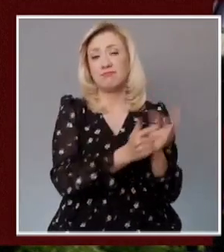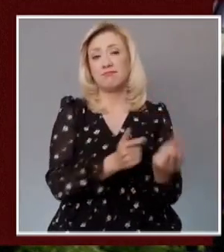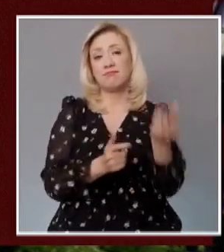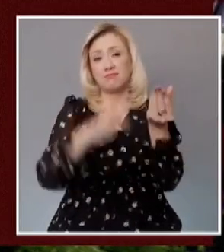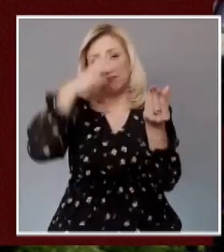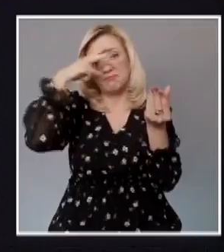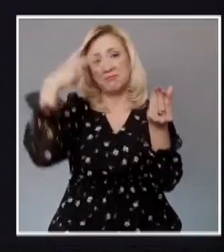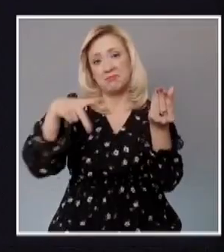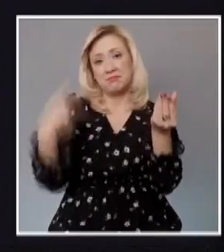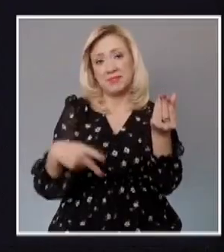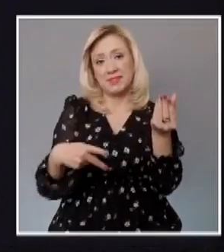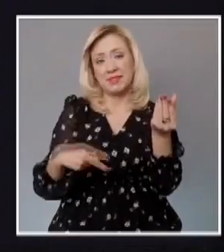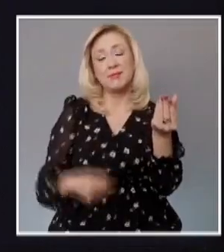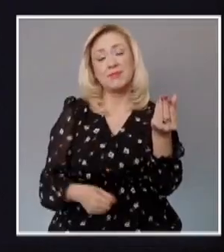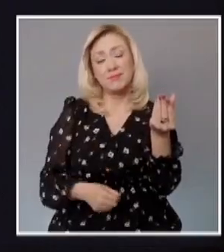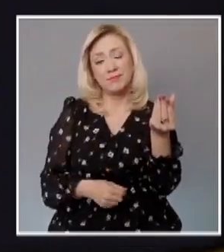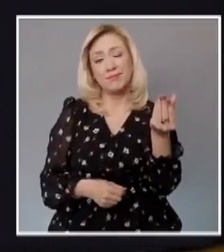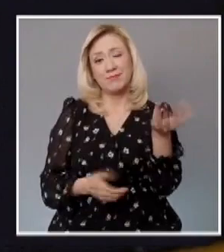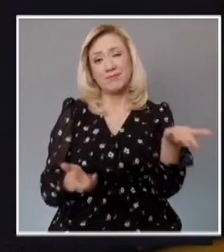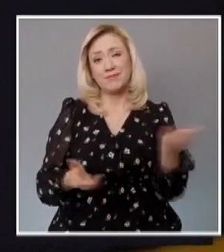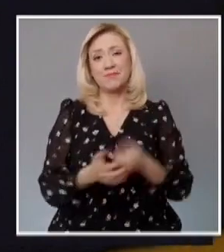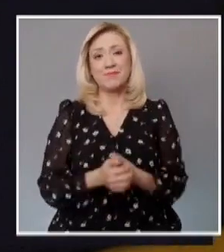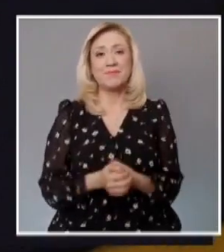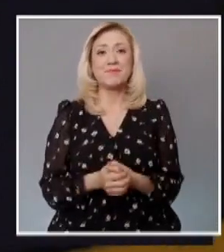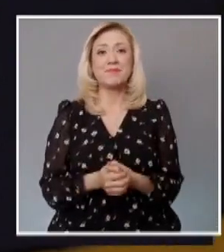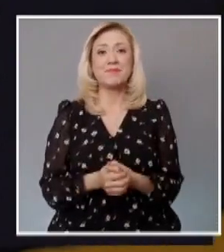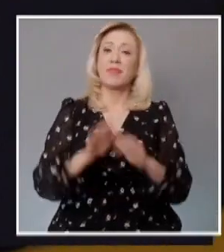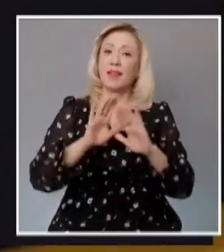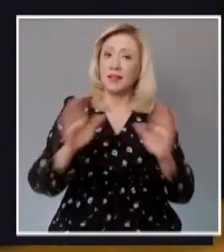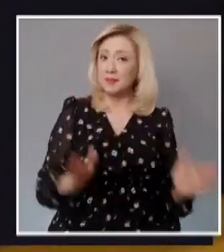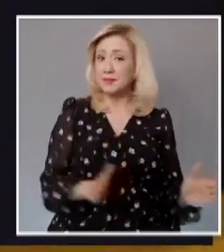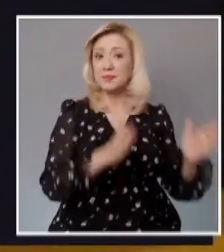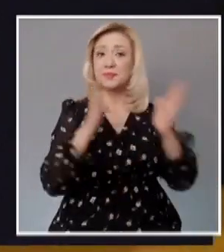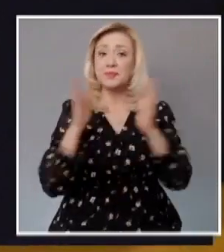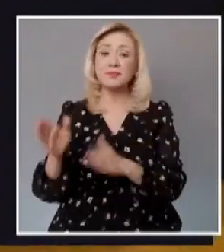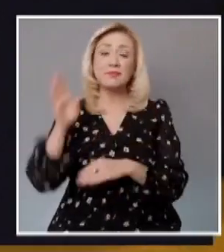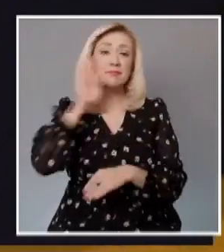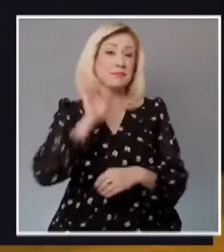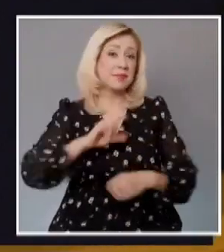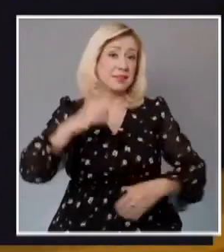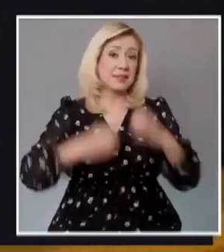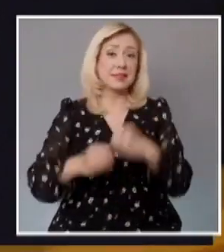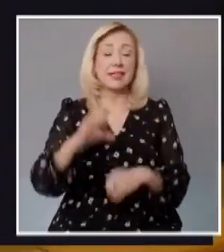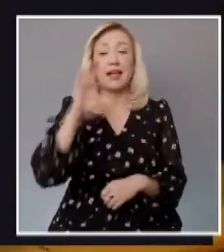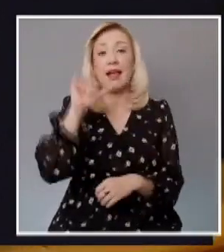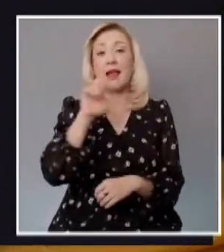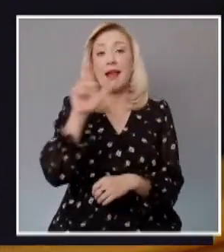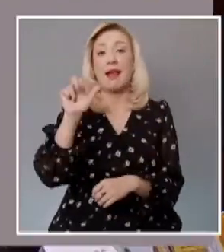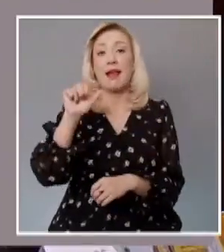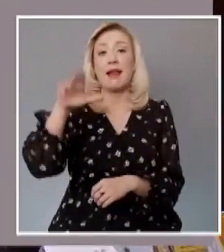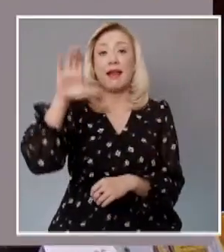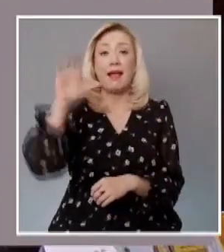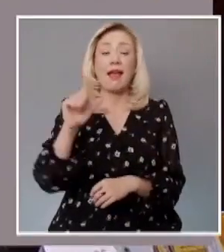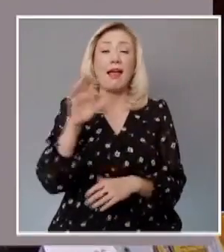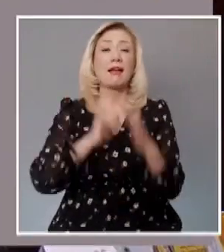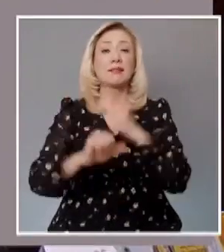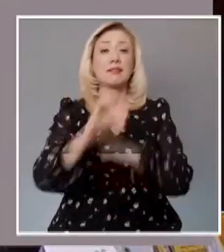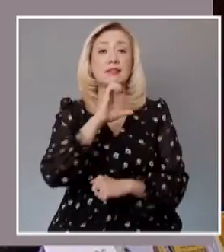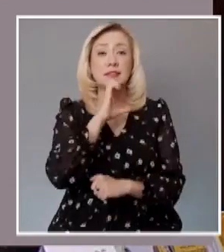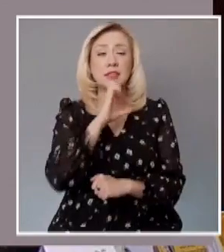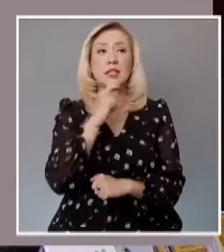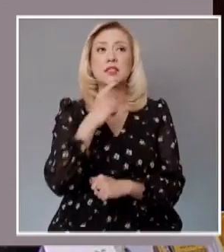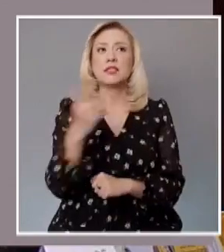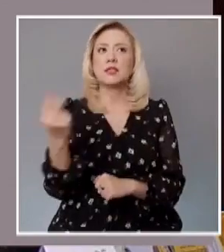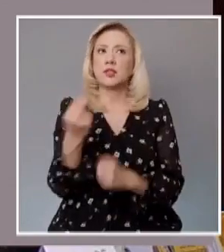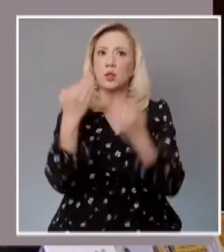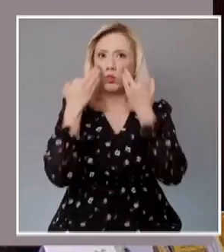Unidos mexicanos. Finalmente, el ministro Juan Luis González Alcántara Carrancá señaló que el reto es ampliar la transparencia